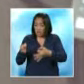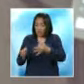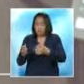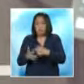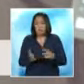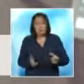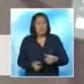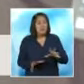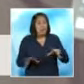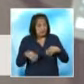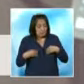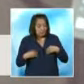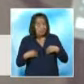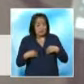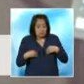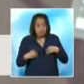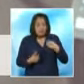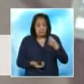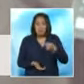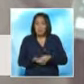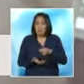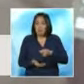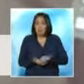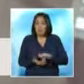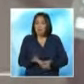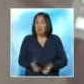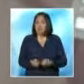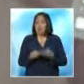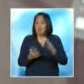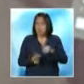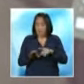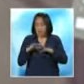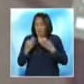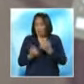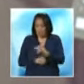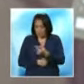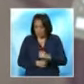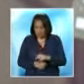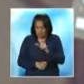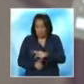aceptar su falta y comprometerse a pagar una indemnización a la familia de la víctima.